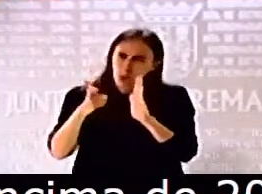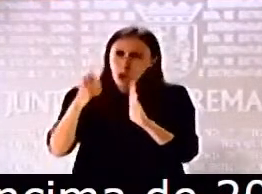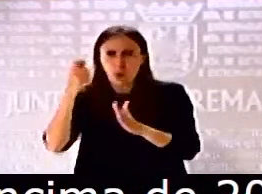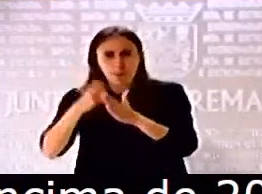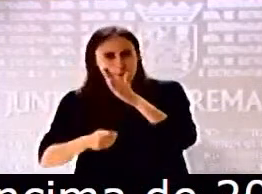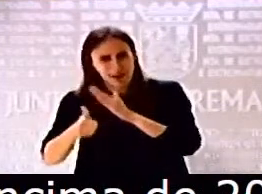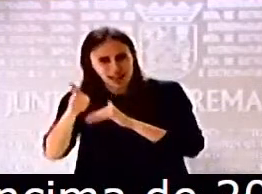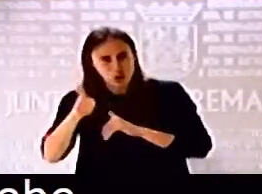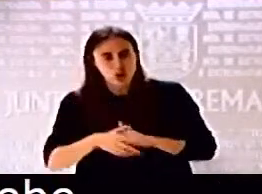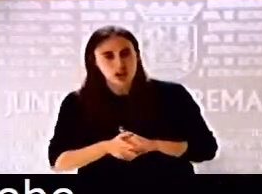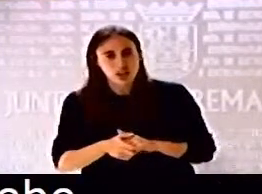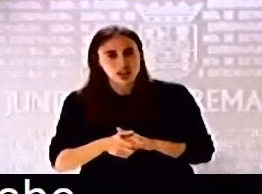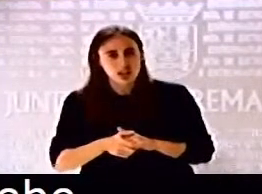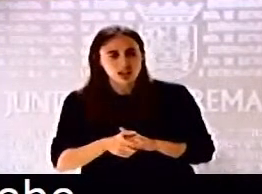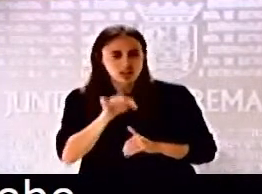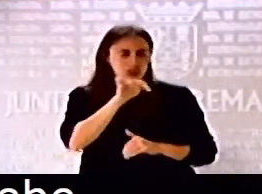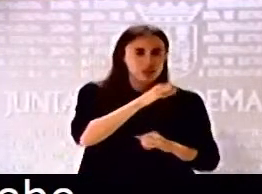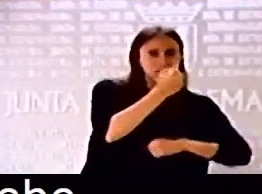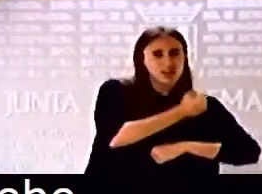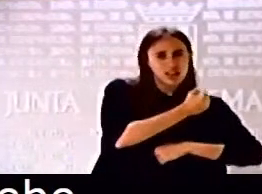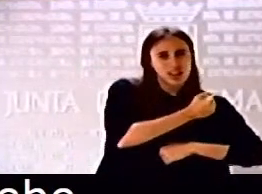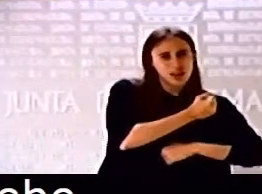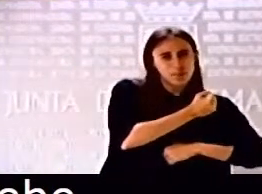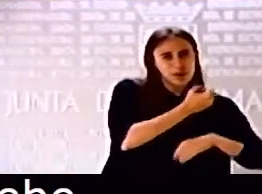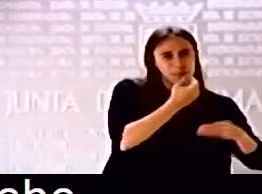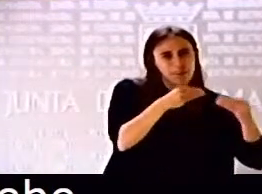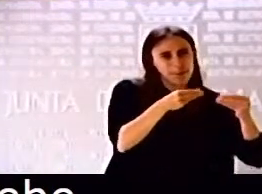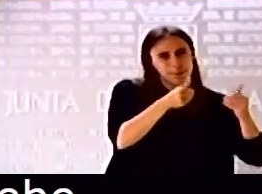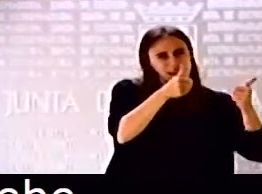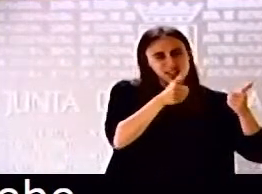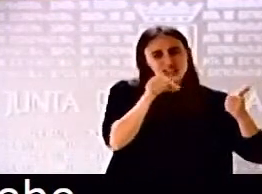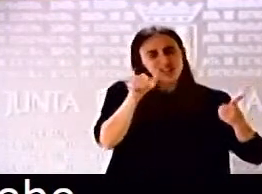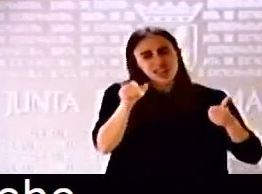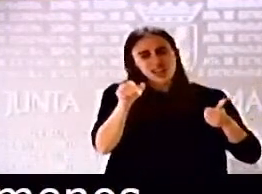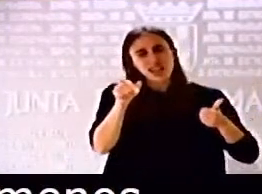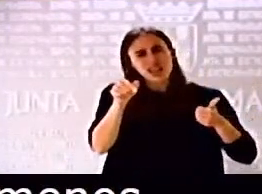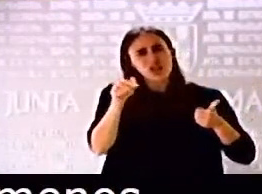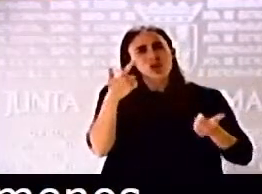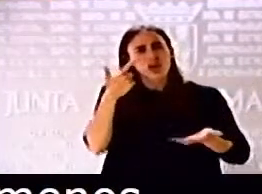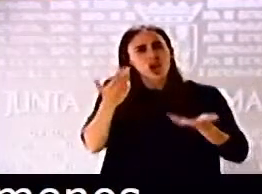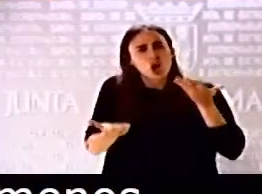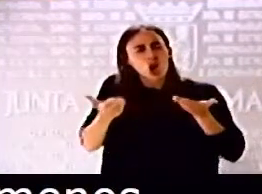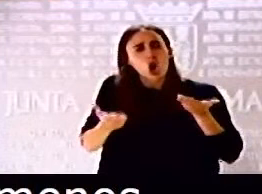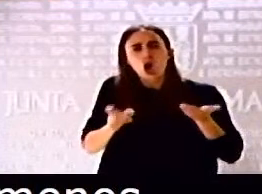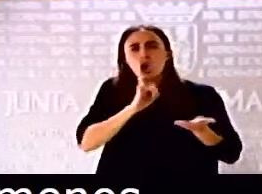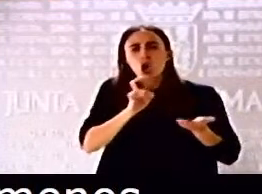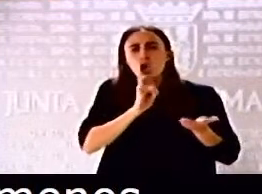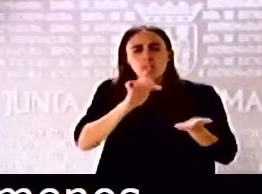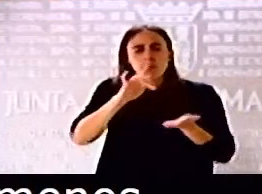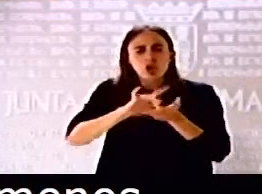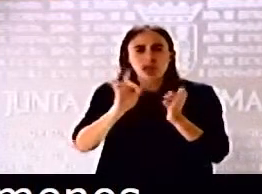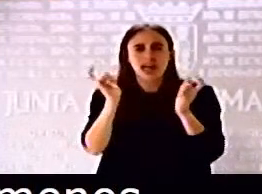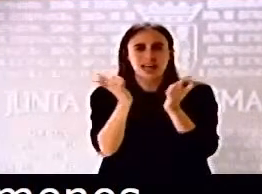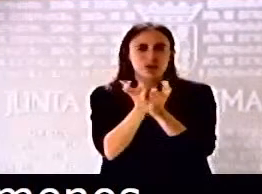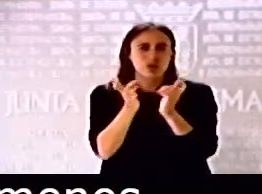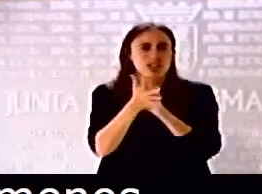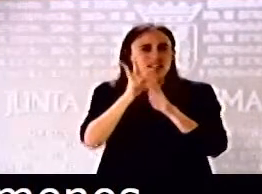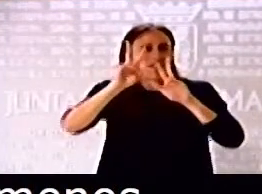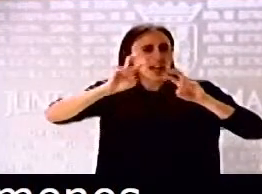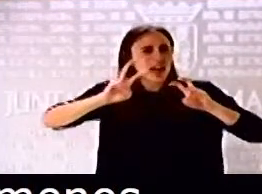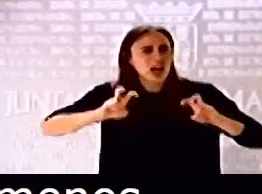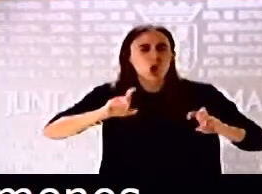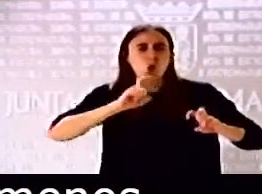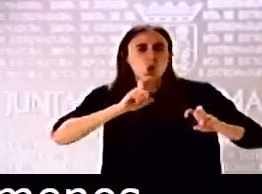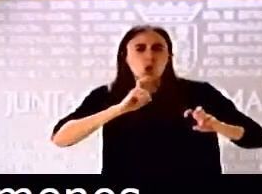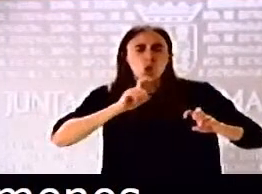que había entonces. ¿Cómo se valora eso en una reunión? ¿Cómo se analiza esa